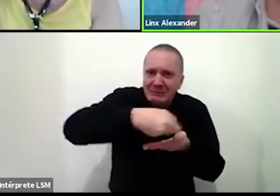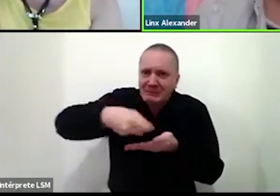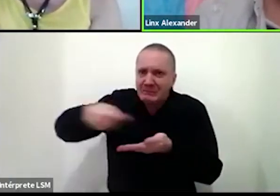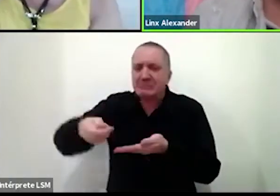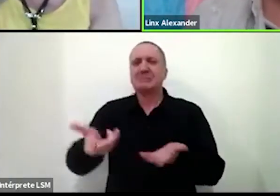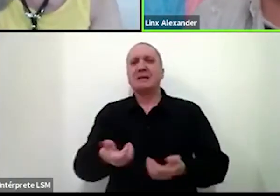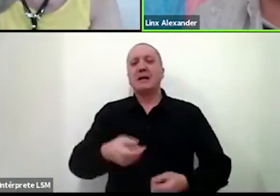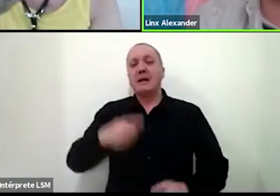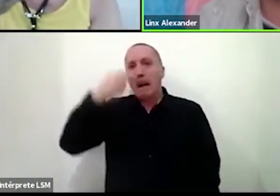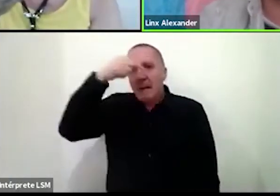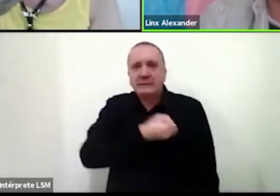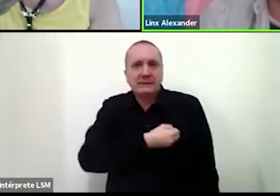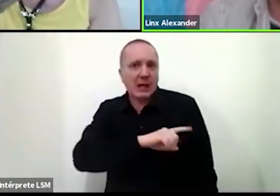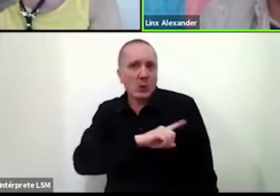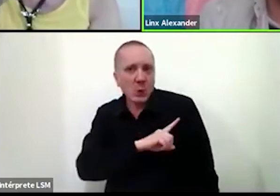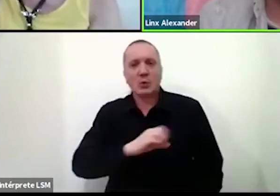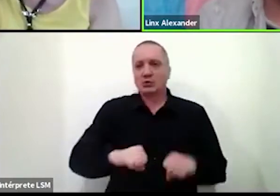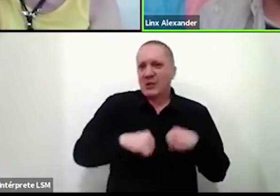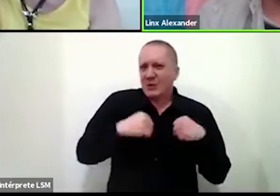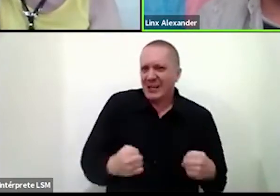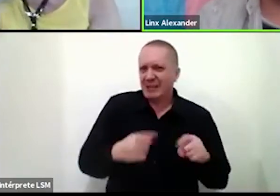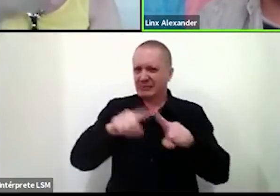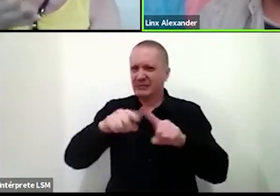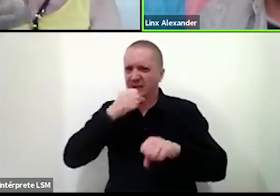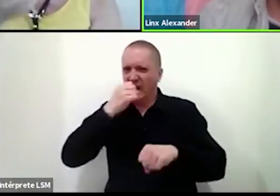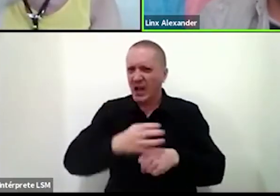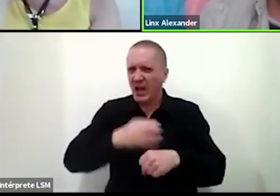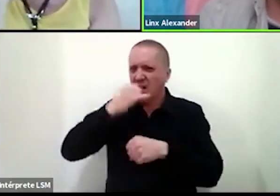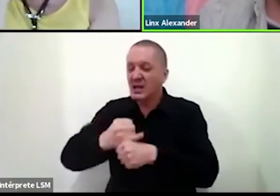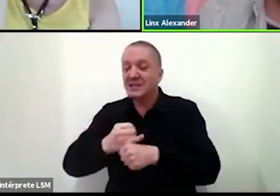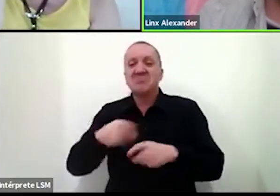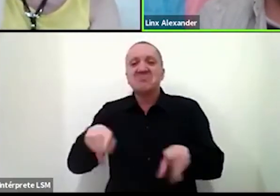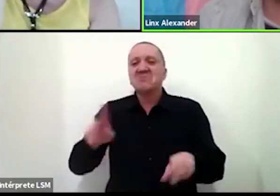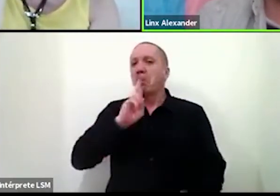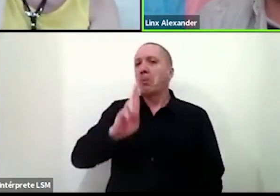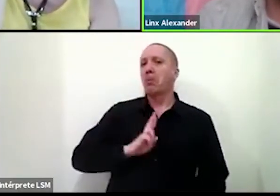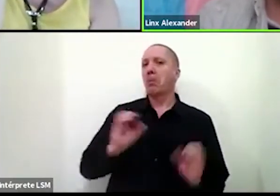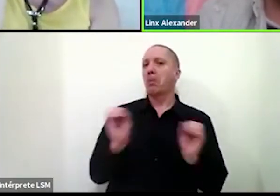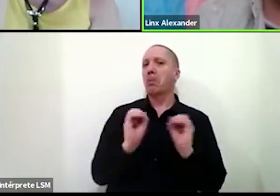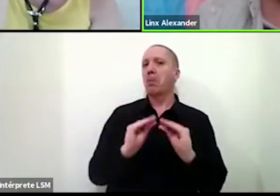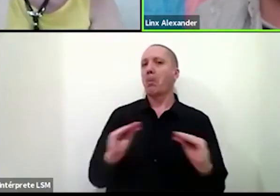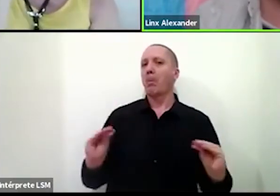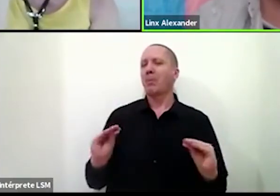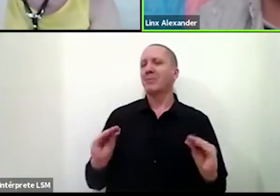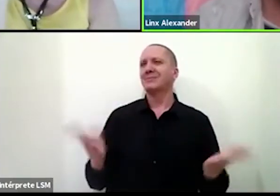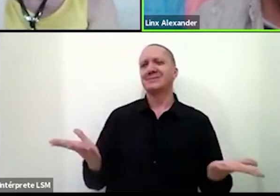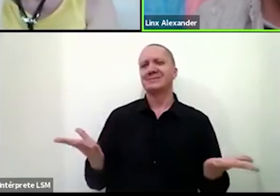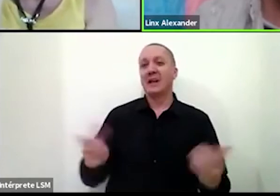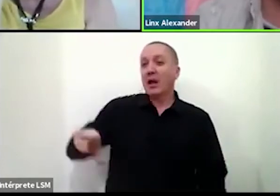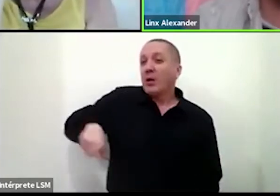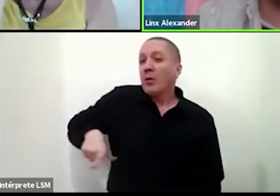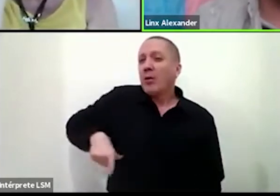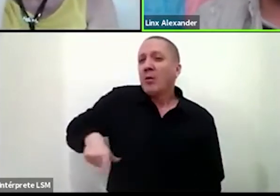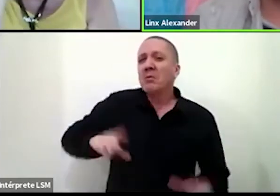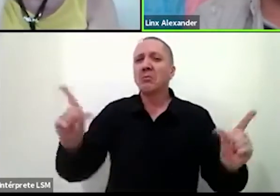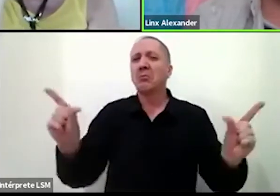el Ministerio de Seguridad, sin recibir ningún tipo de respuesta. La única respuesta del gobierno nacional ha sido un comunicado